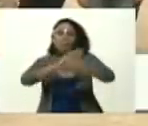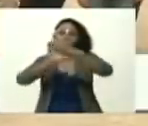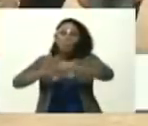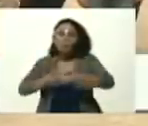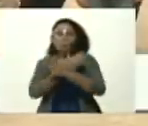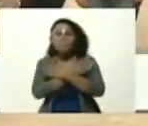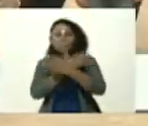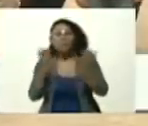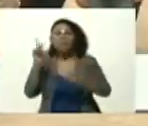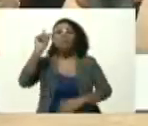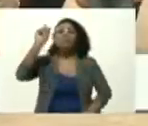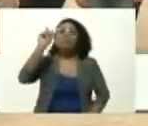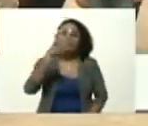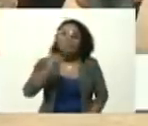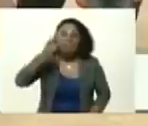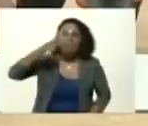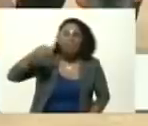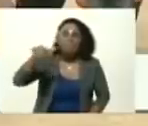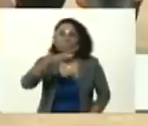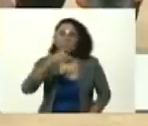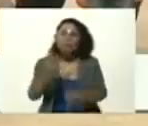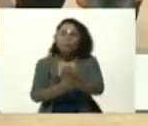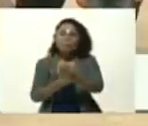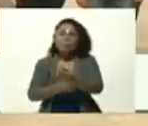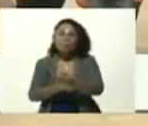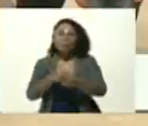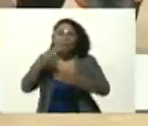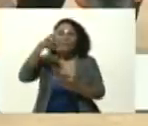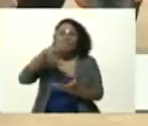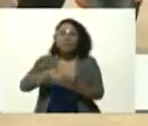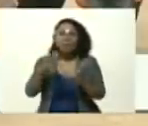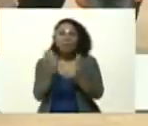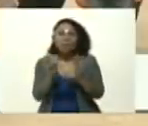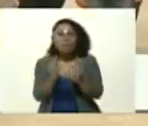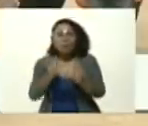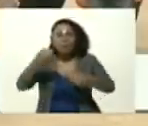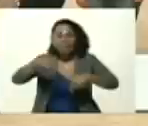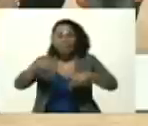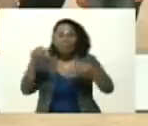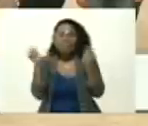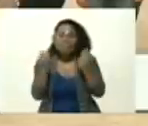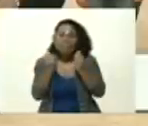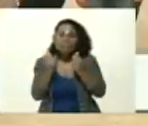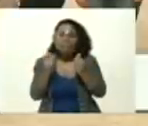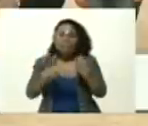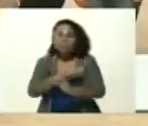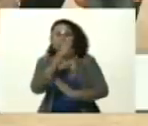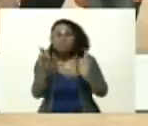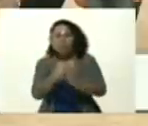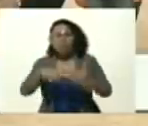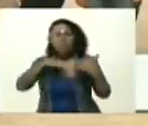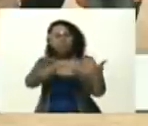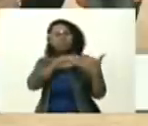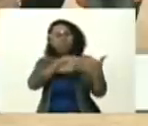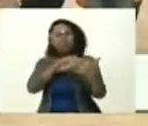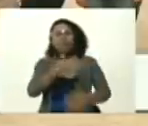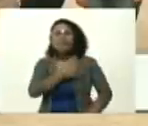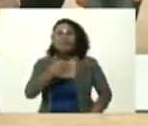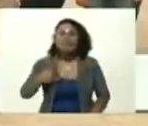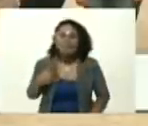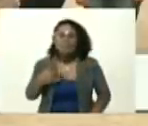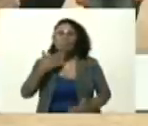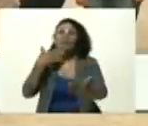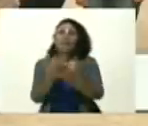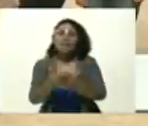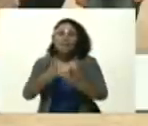solidaridad también con el pueblo hermano del estado Anzoátegui, desde aquí, desde Mérida, en pleno combate. Quiero agradecer a